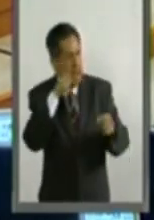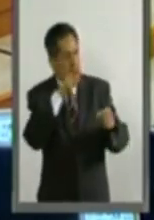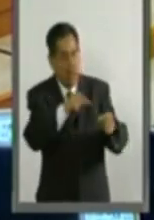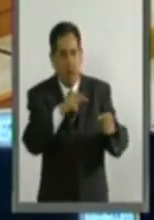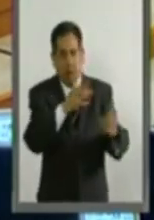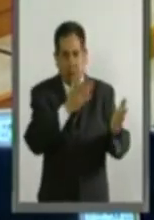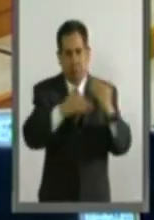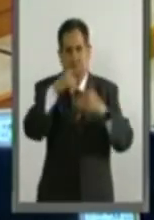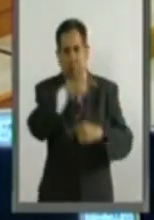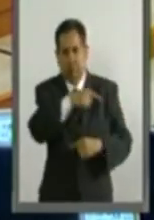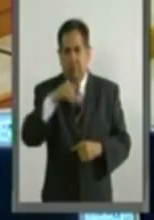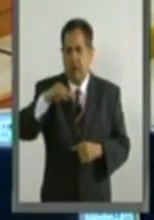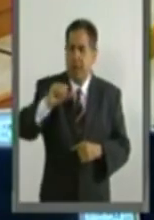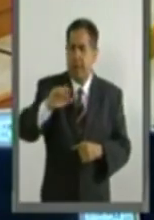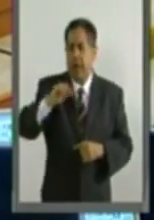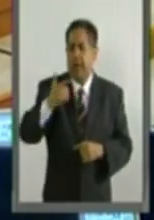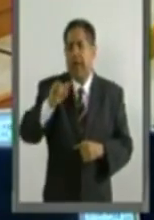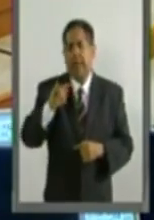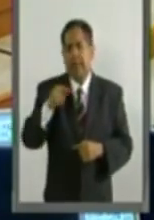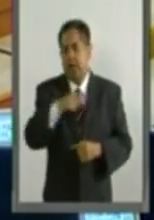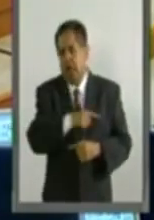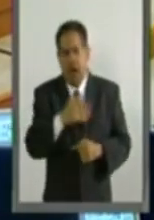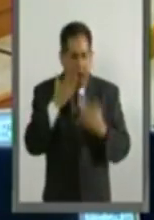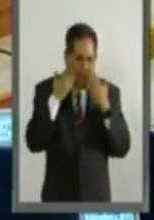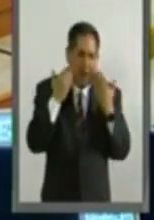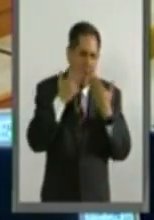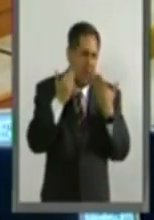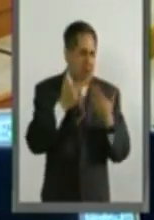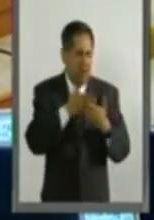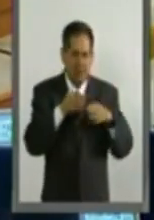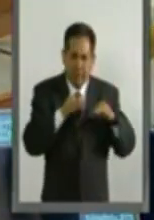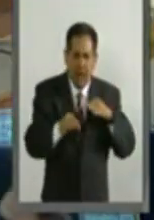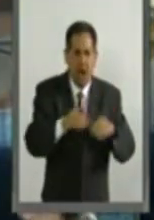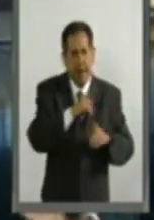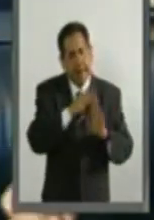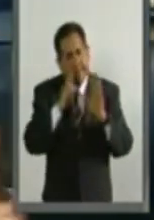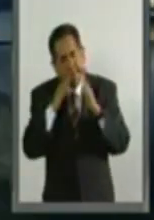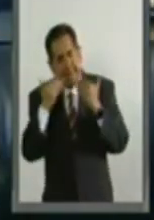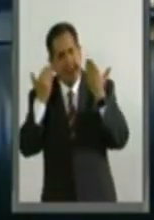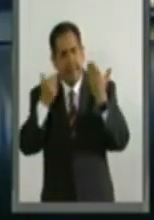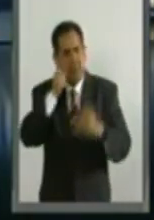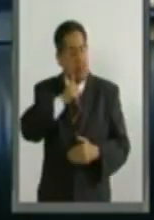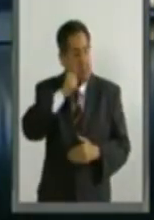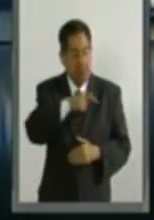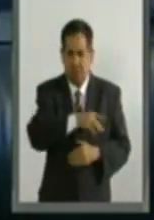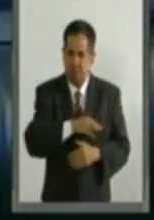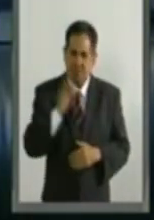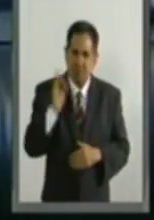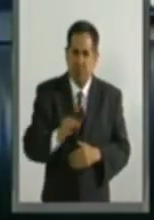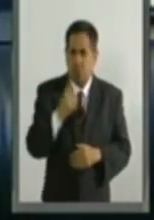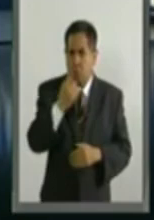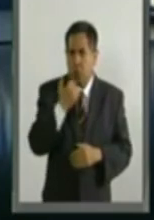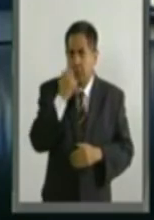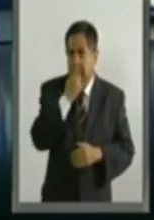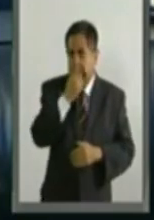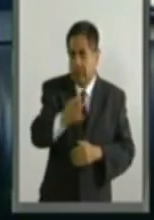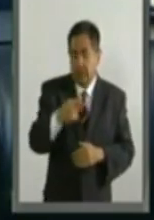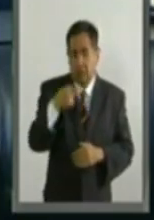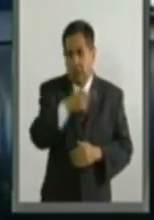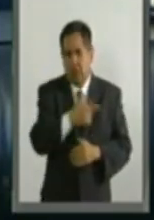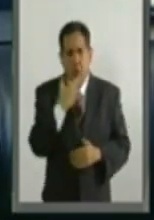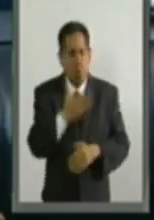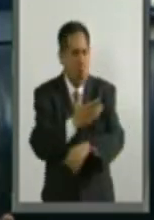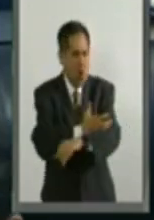mujer amable, trabajadora, siempre sonriente, y sobre todo quiero decir que fue una